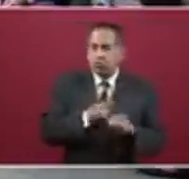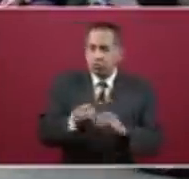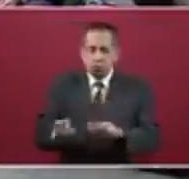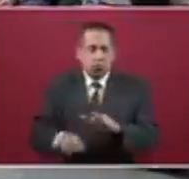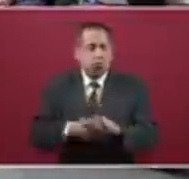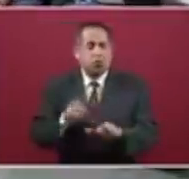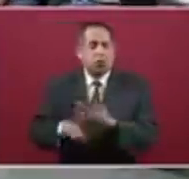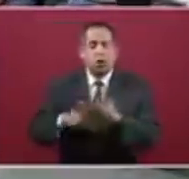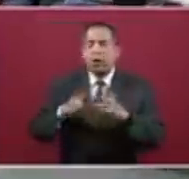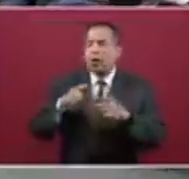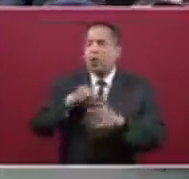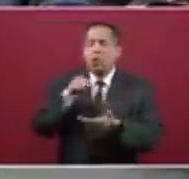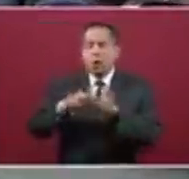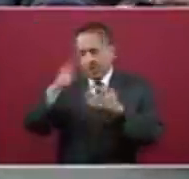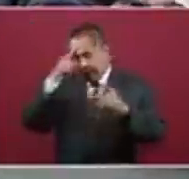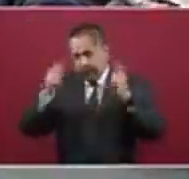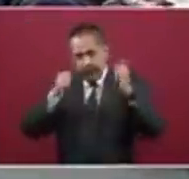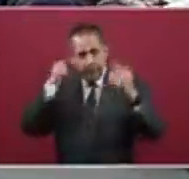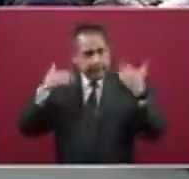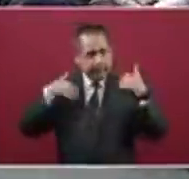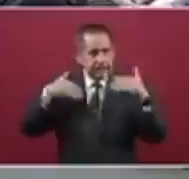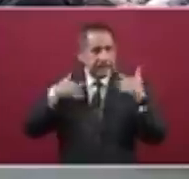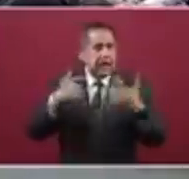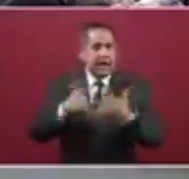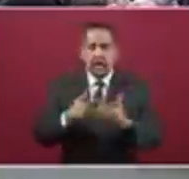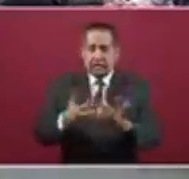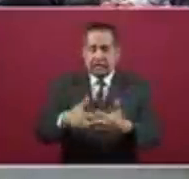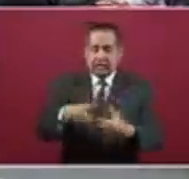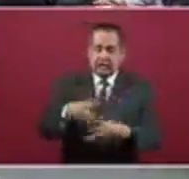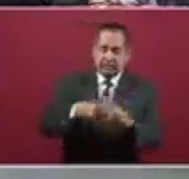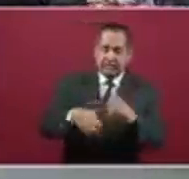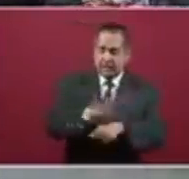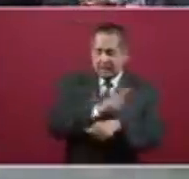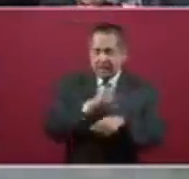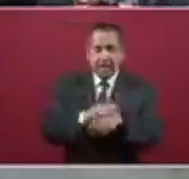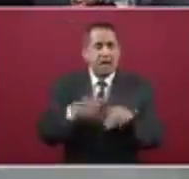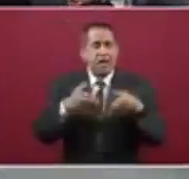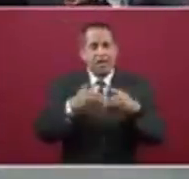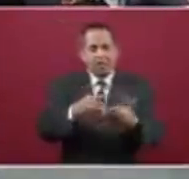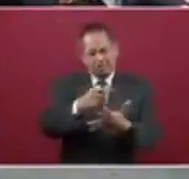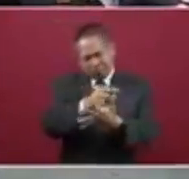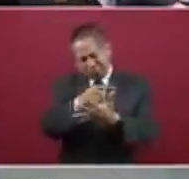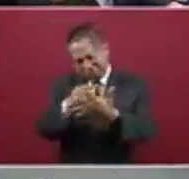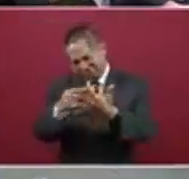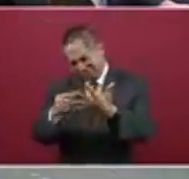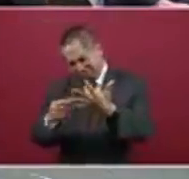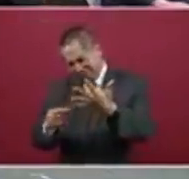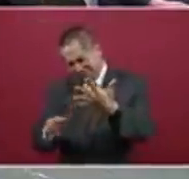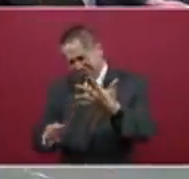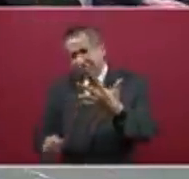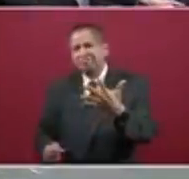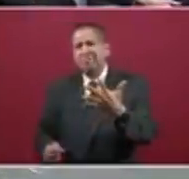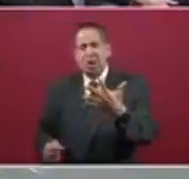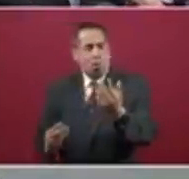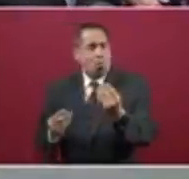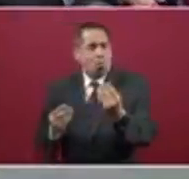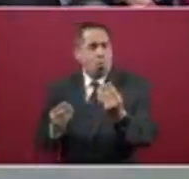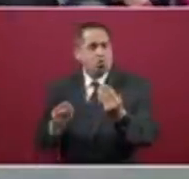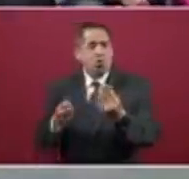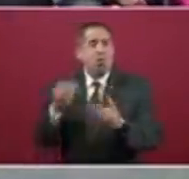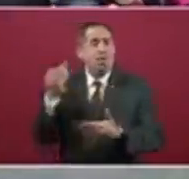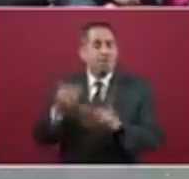turísticos termoeléctricas puertos y muchas otras obras